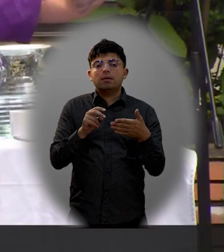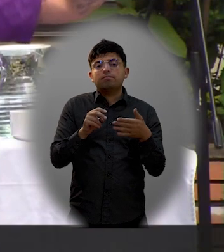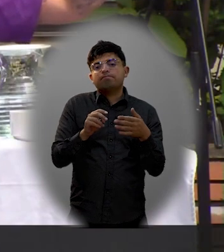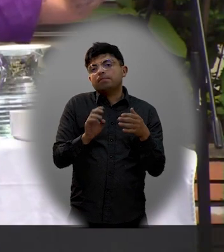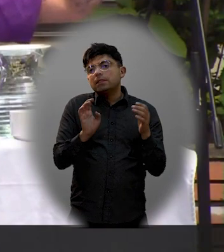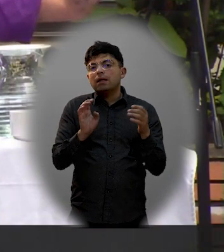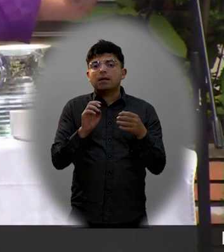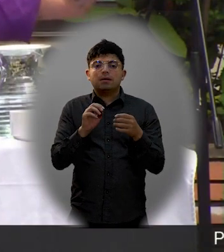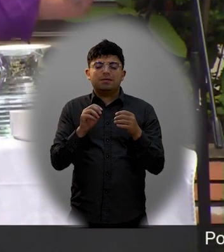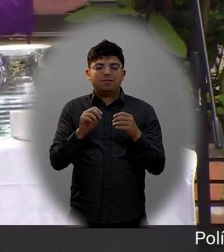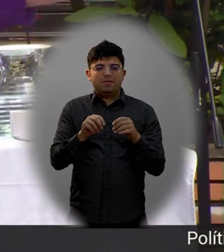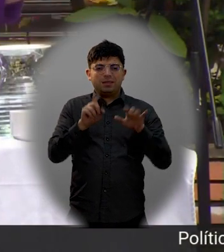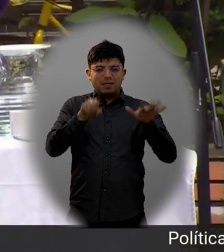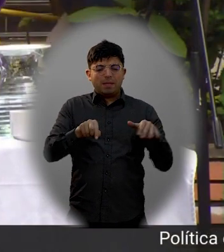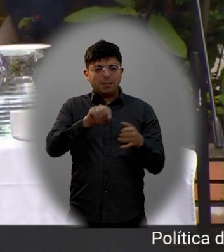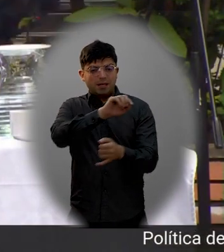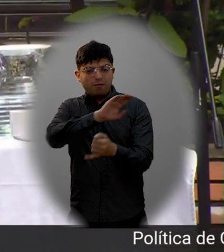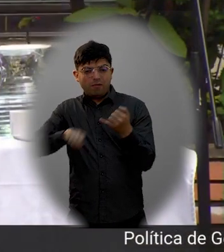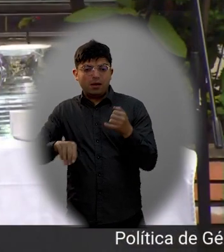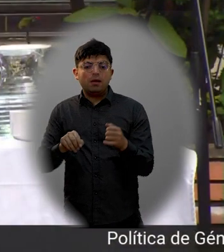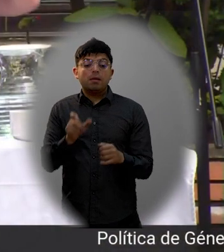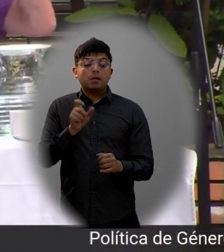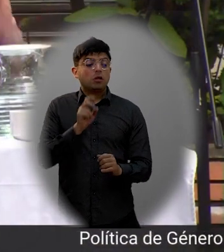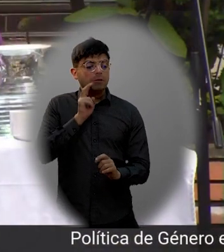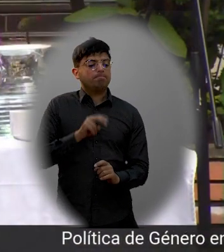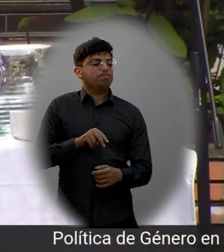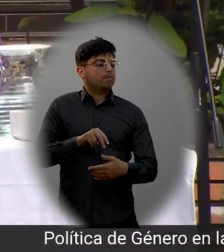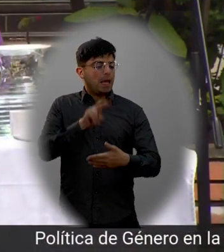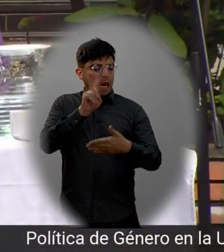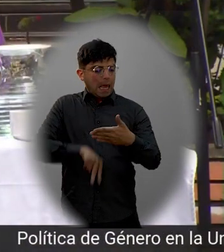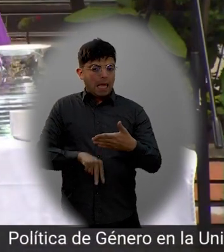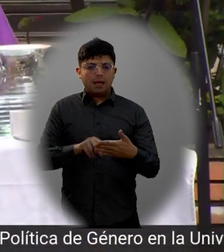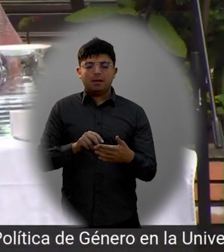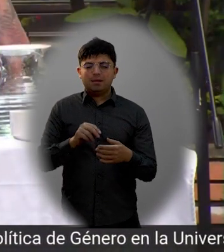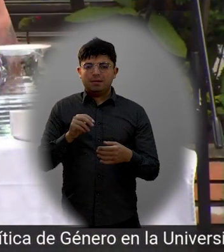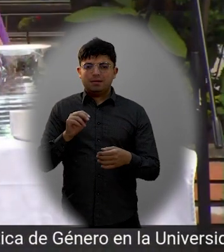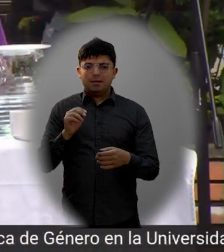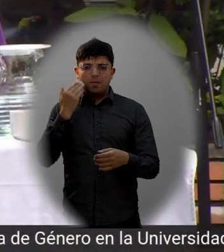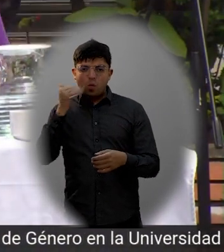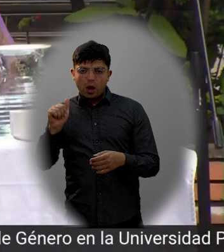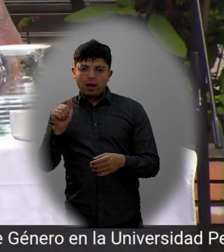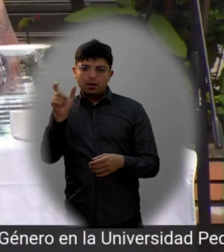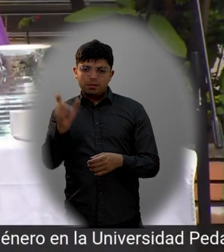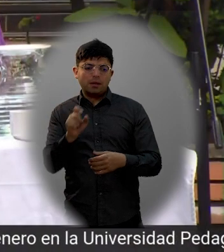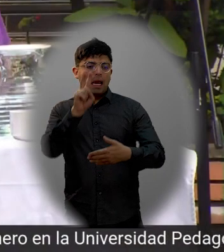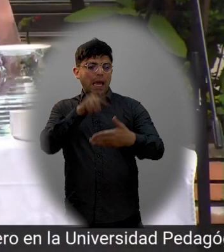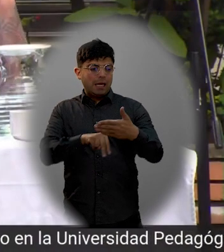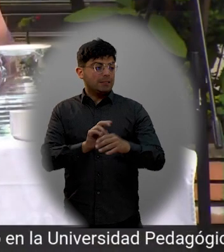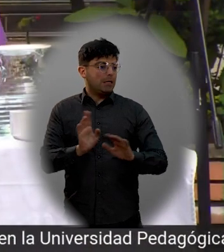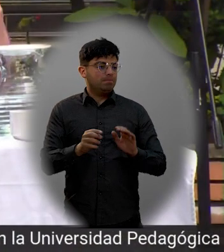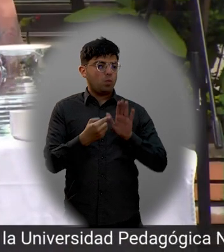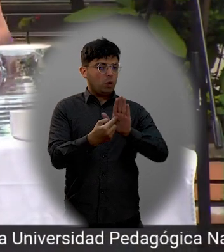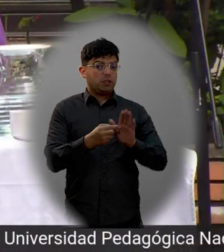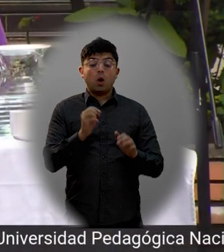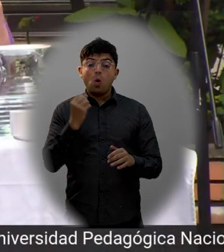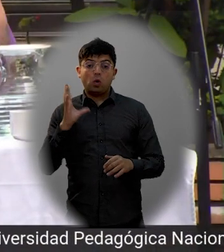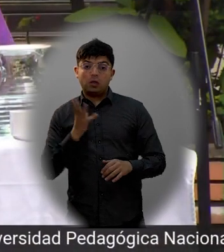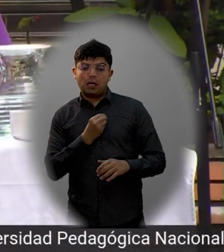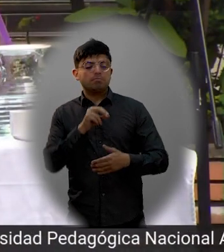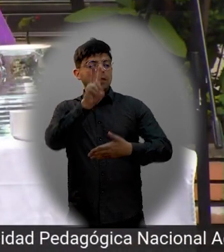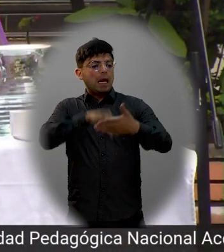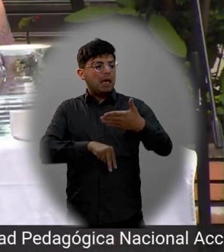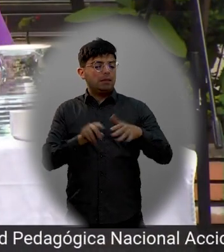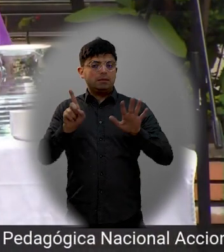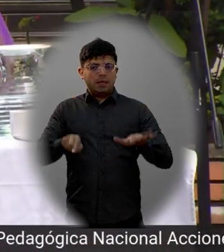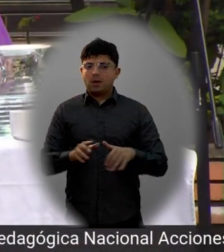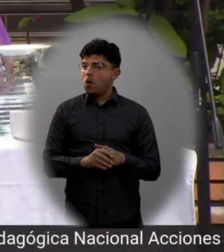del semestre, o una lectura de una persona trans al final del semestre, sino que es cuestionar las inequidades políticas